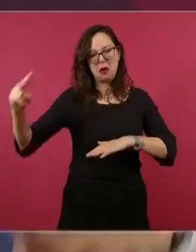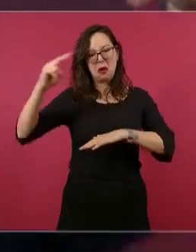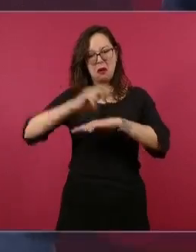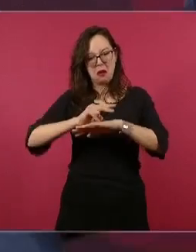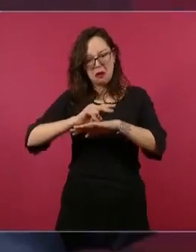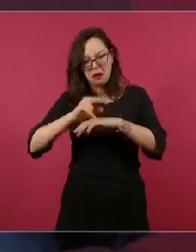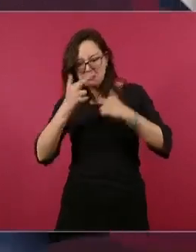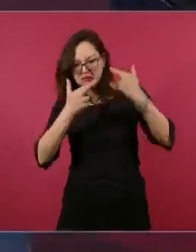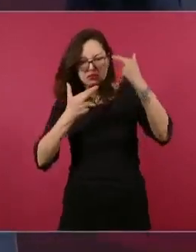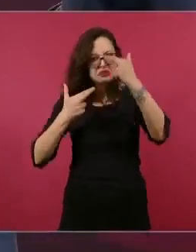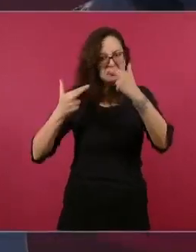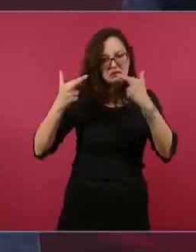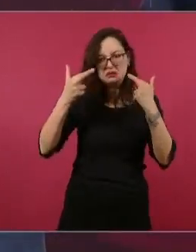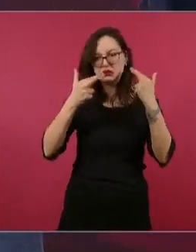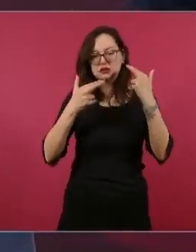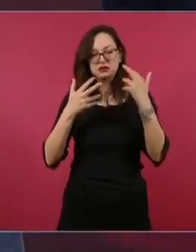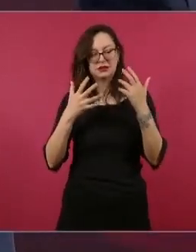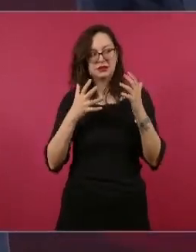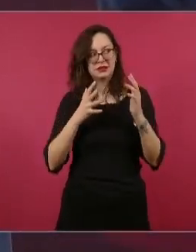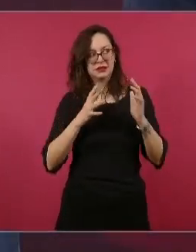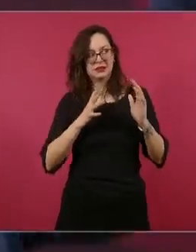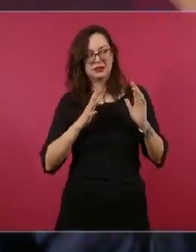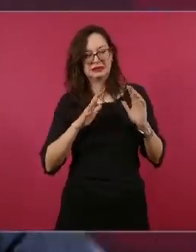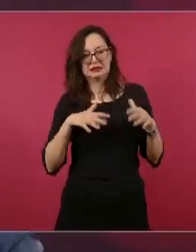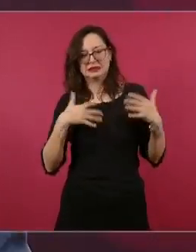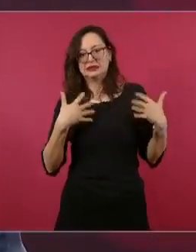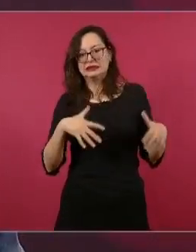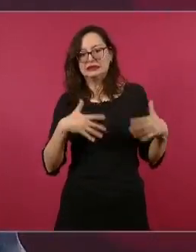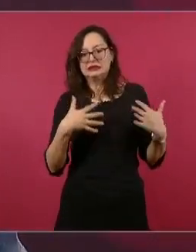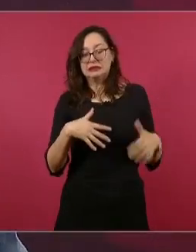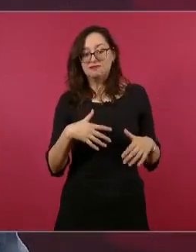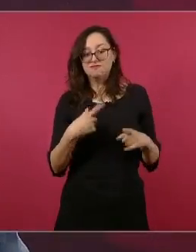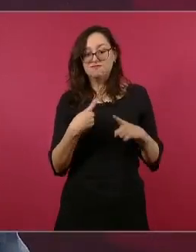cuando se trata de las herencias